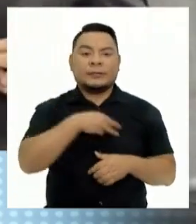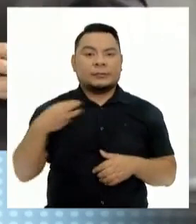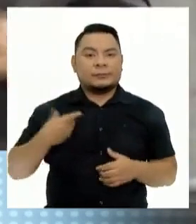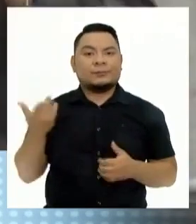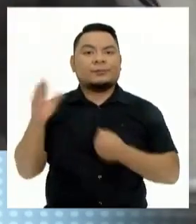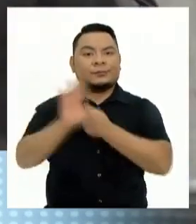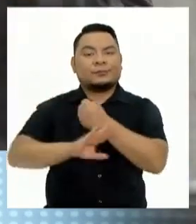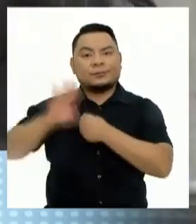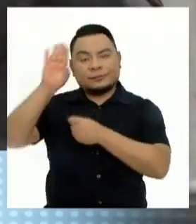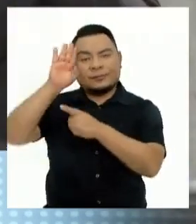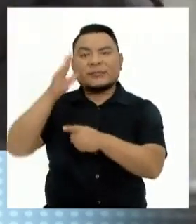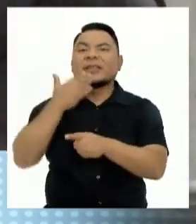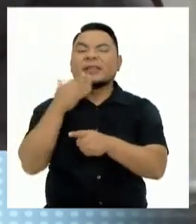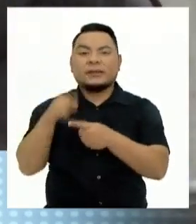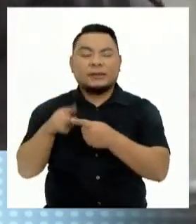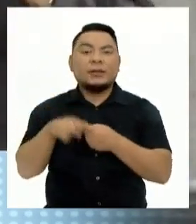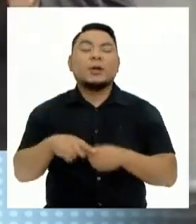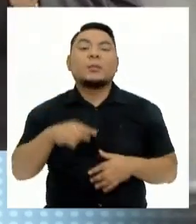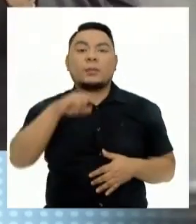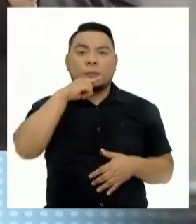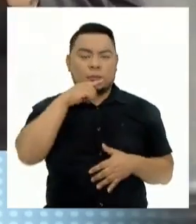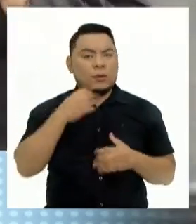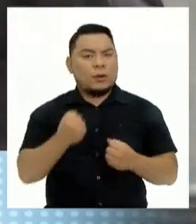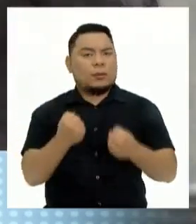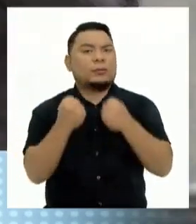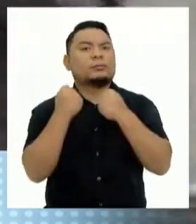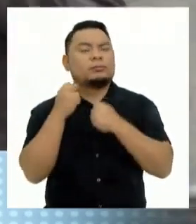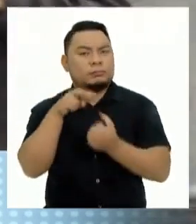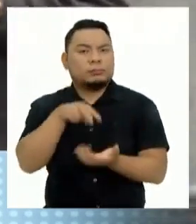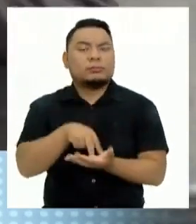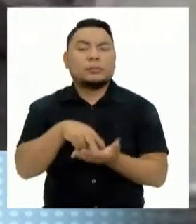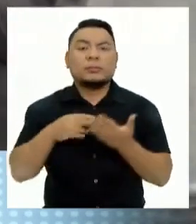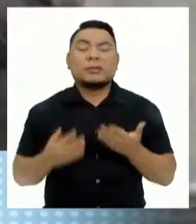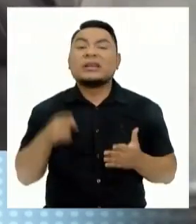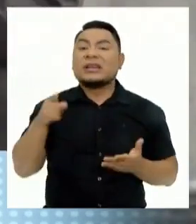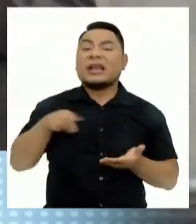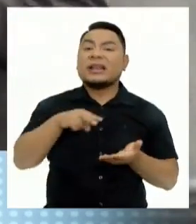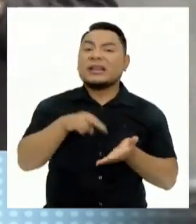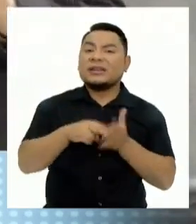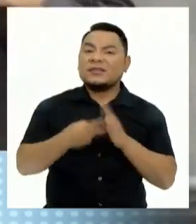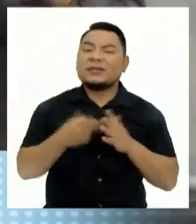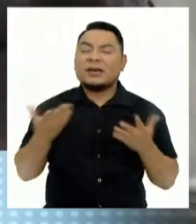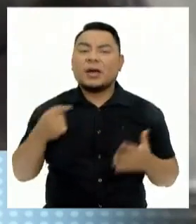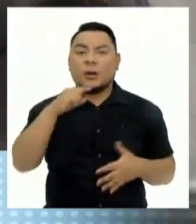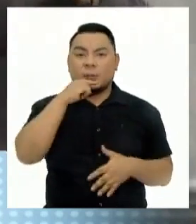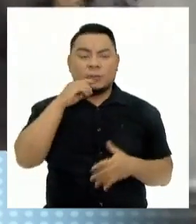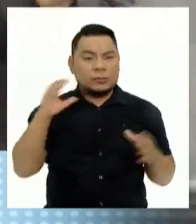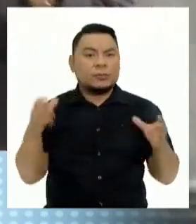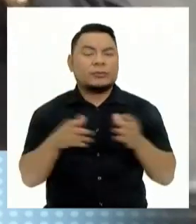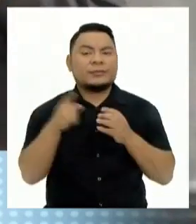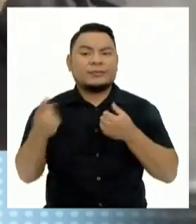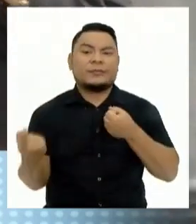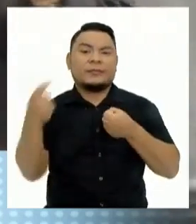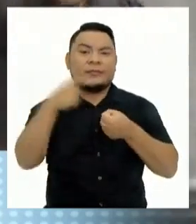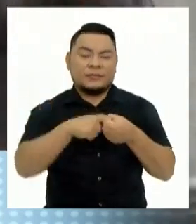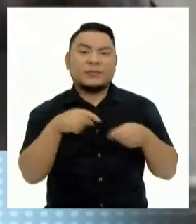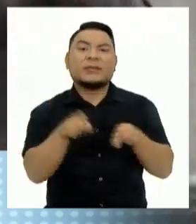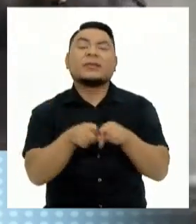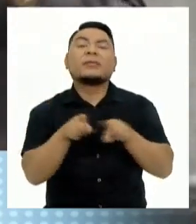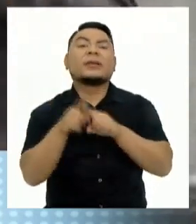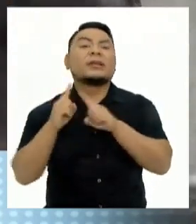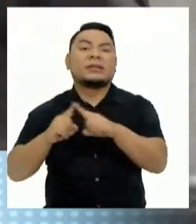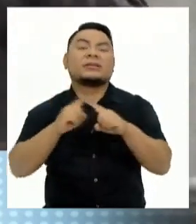recientemente, que se llama Mujeres de Armas Tomar, donde nos indican el modo como las mujeres han participado en las